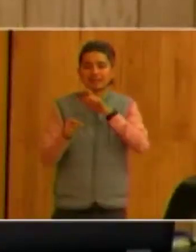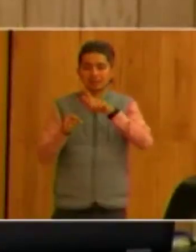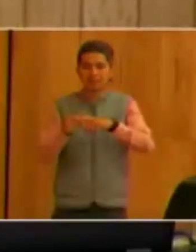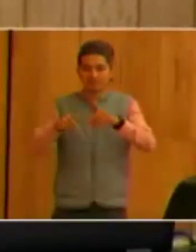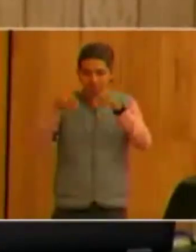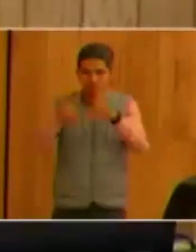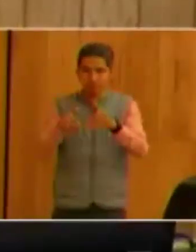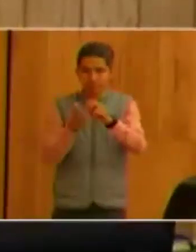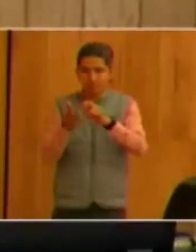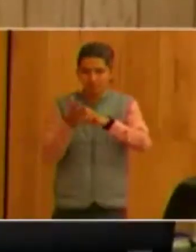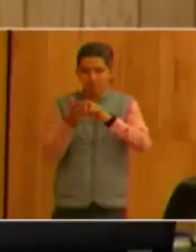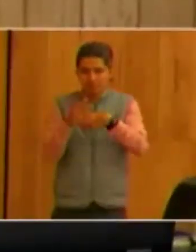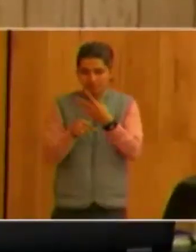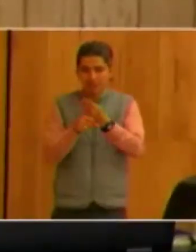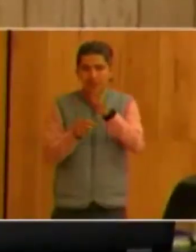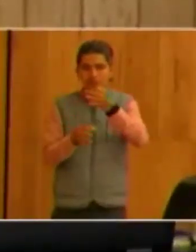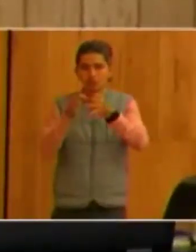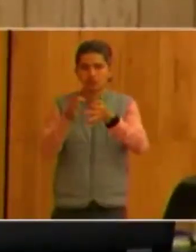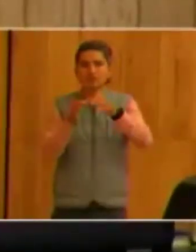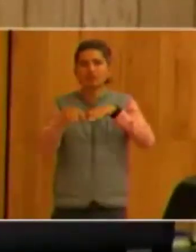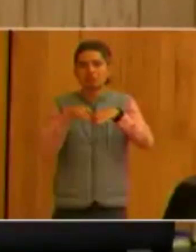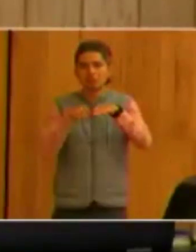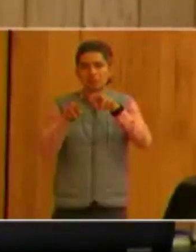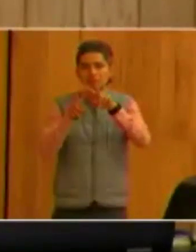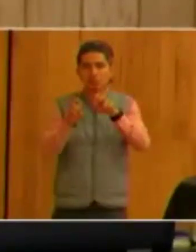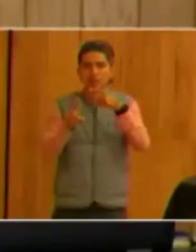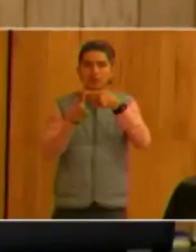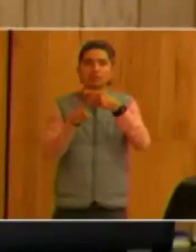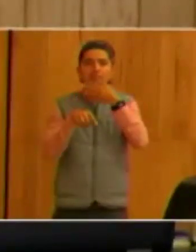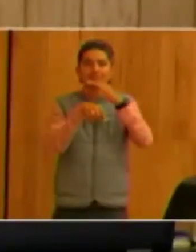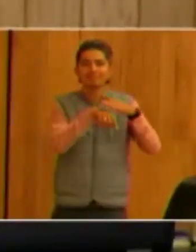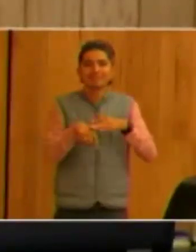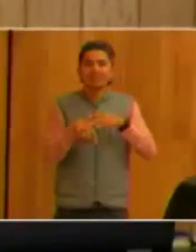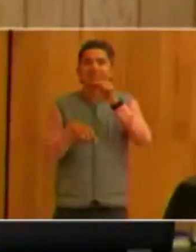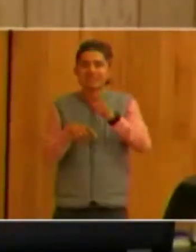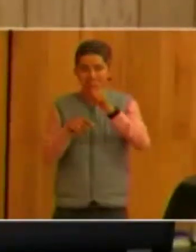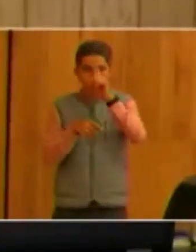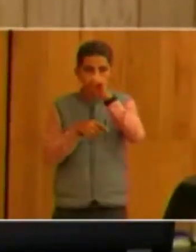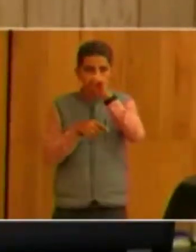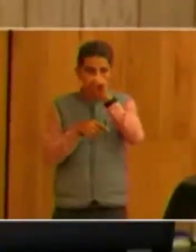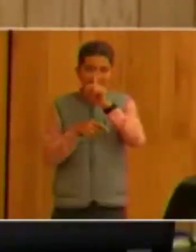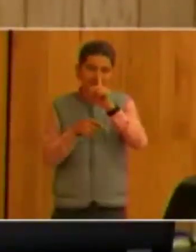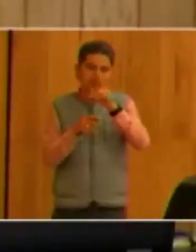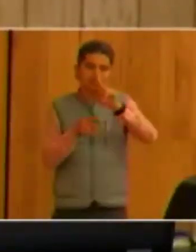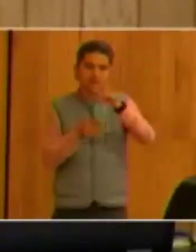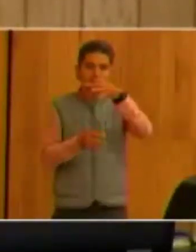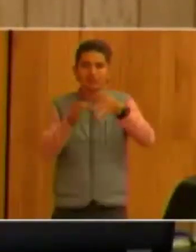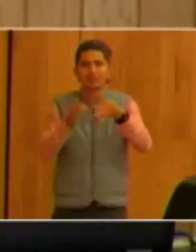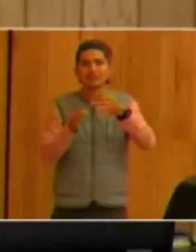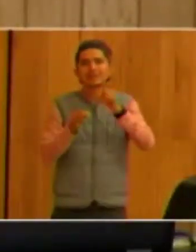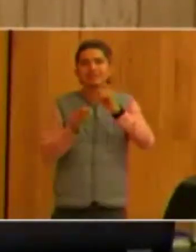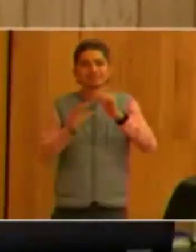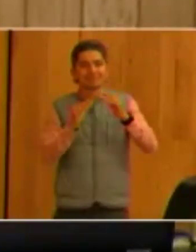la reforma en materia de justicia laboral convocada por el Consejo de la Judicatura Federal a través de su Escuela de Formación